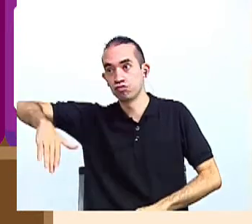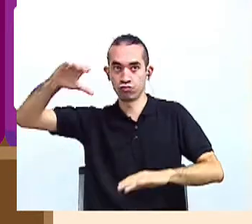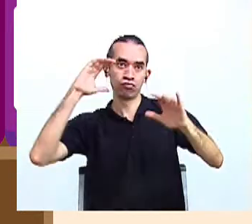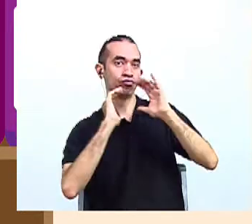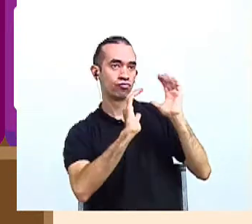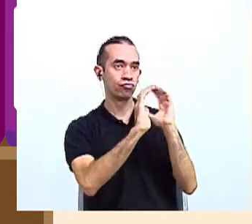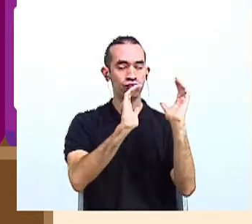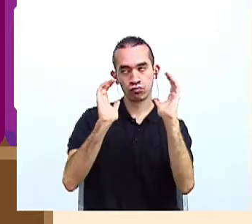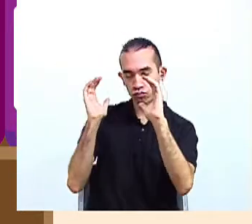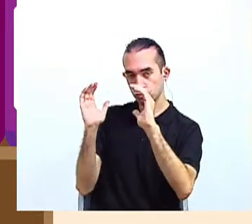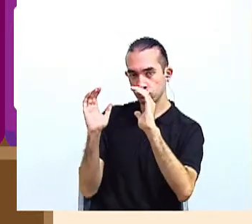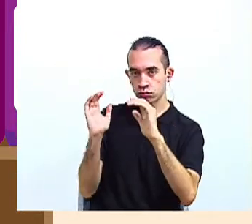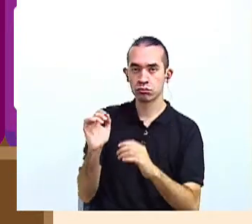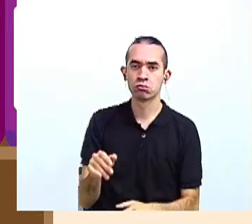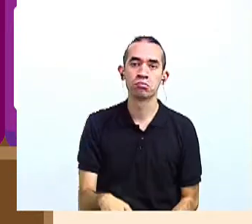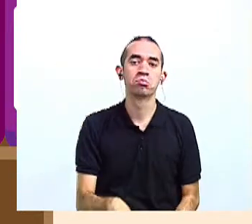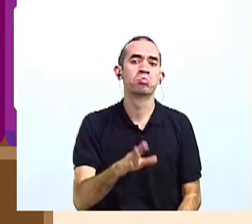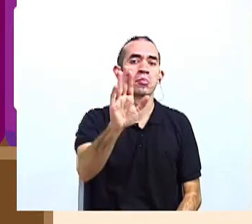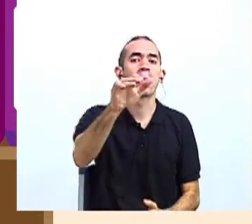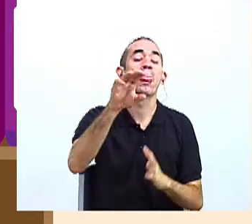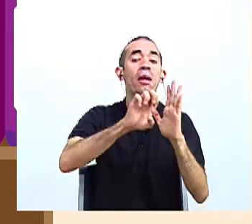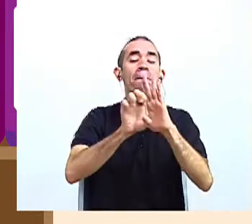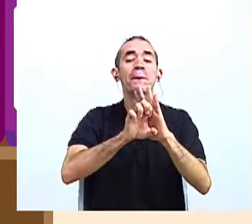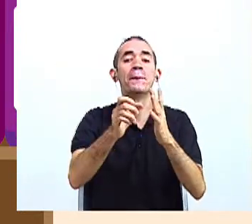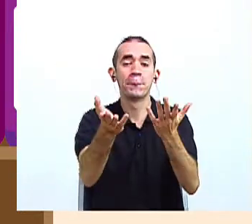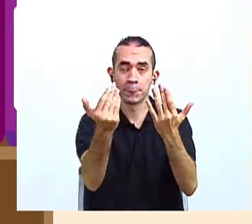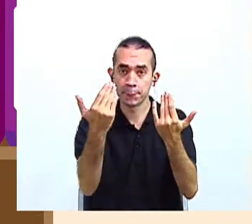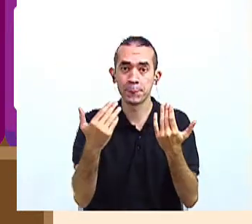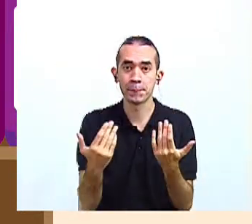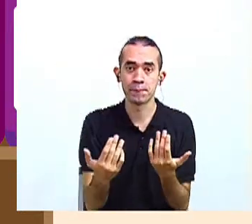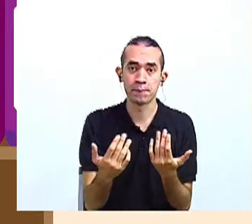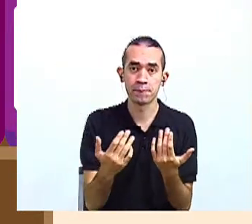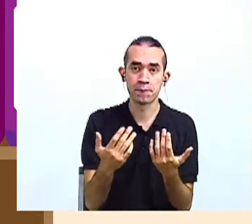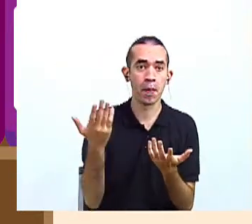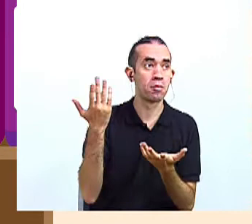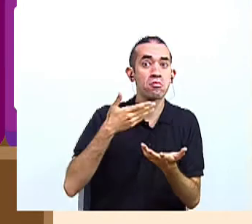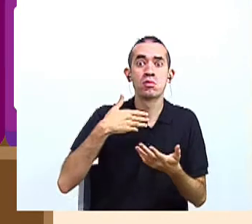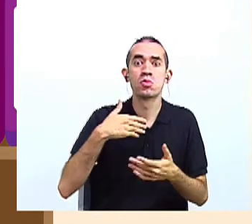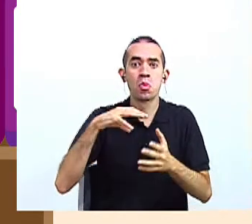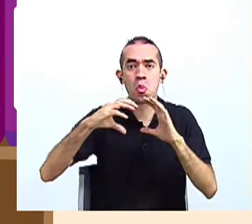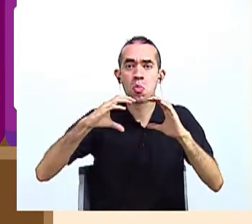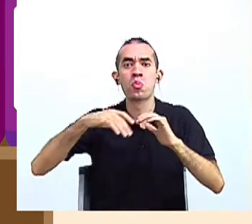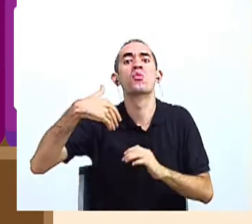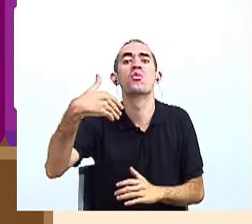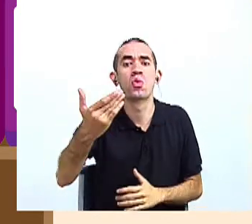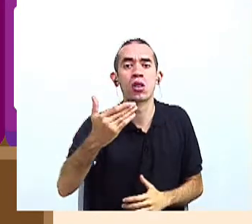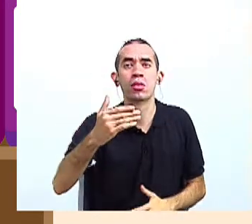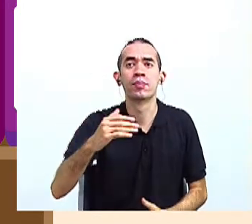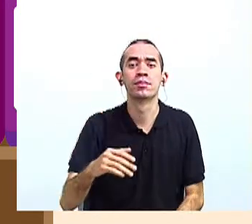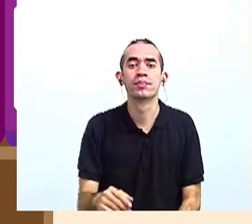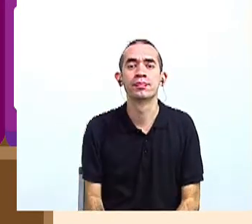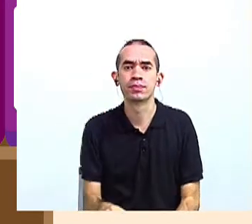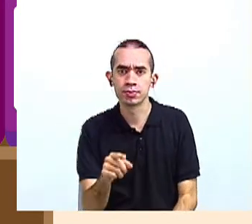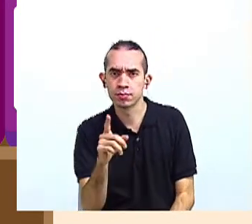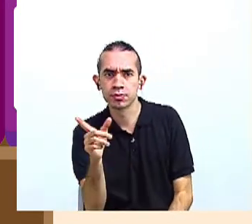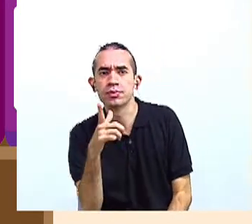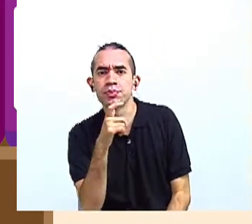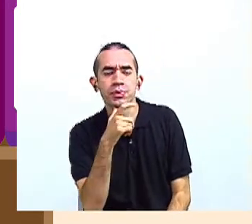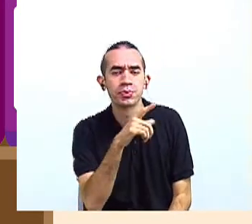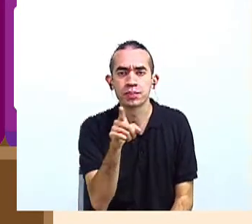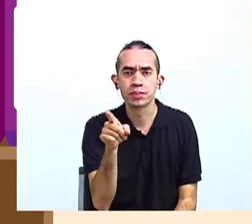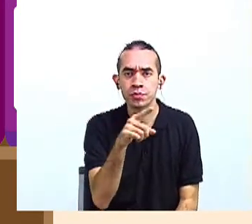otros. ¿Alguno de ustedes me podría dar un ejemplo de momentos en que utilizamos la comunicación? ¿Alguno, por